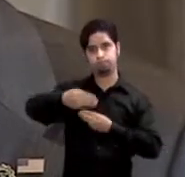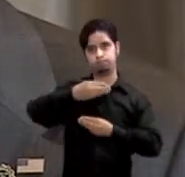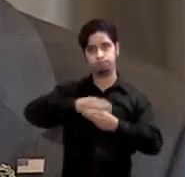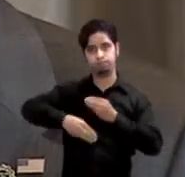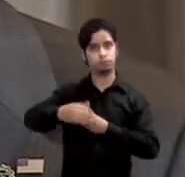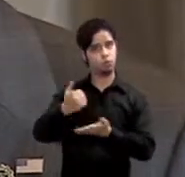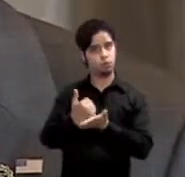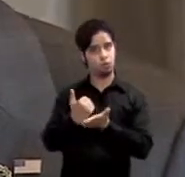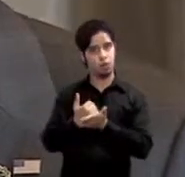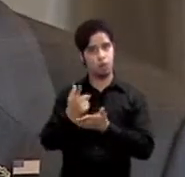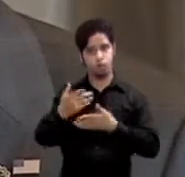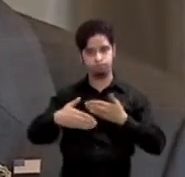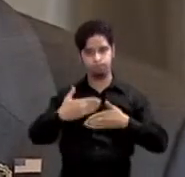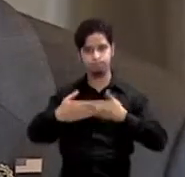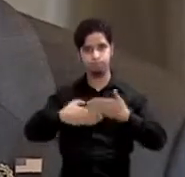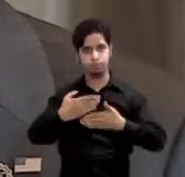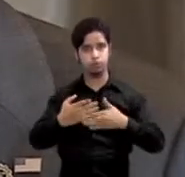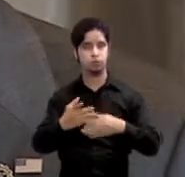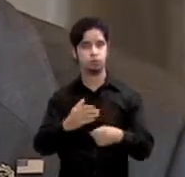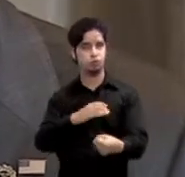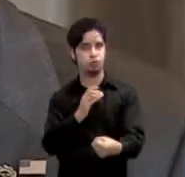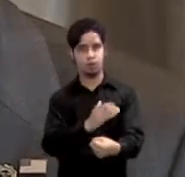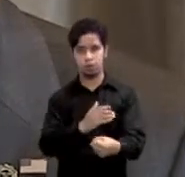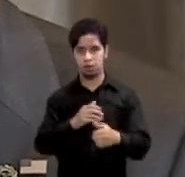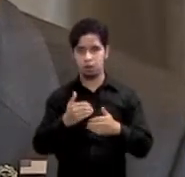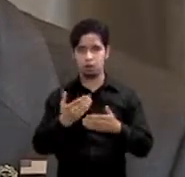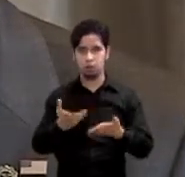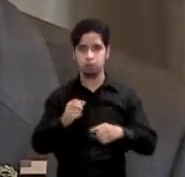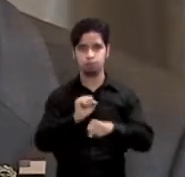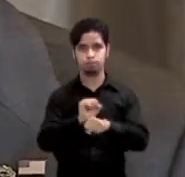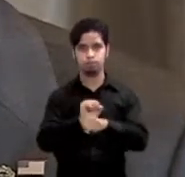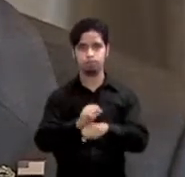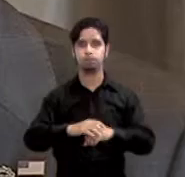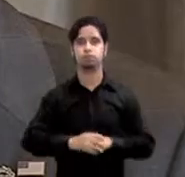las oportunidades y fortalecerá la región.